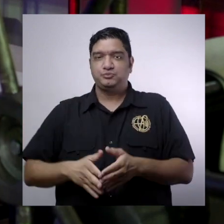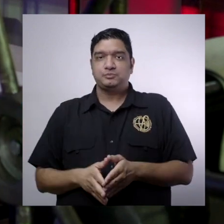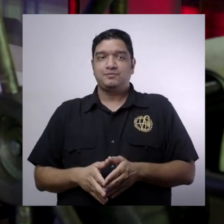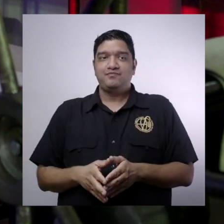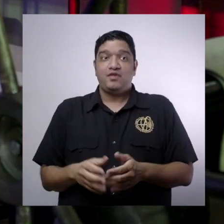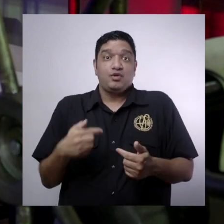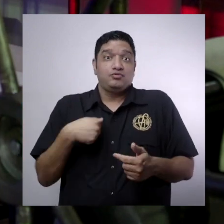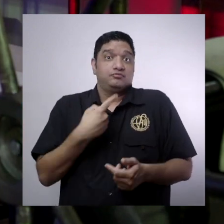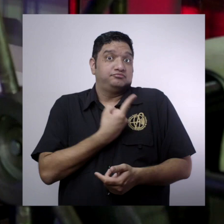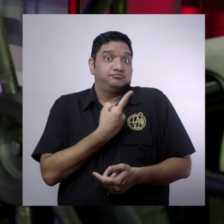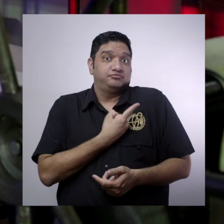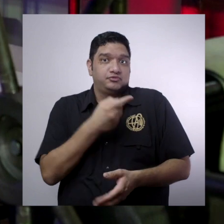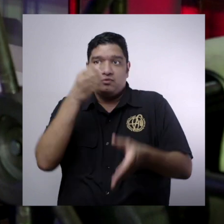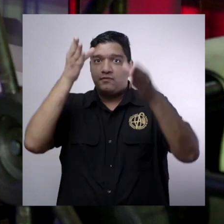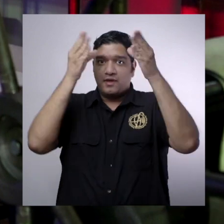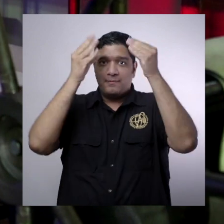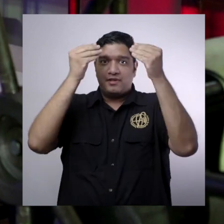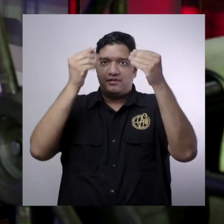autodidacta.